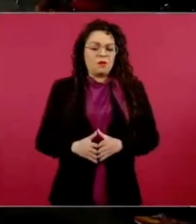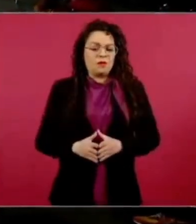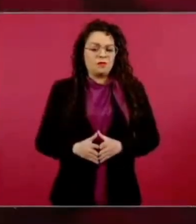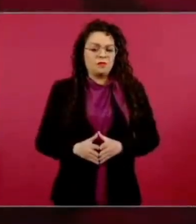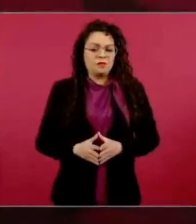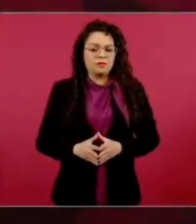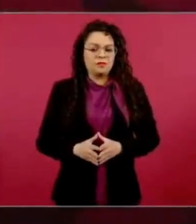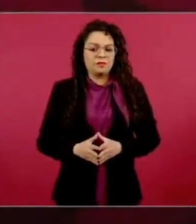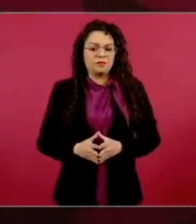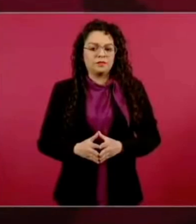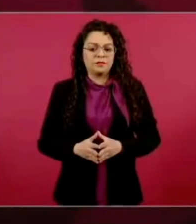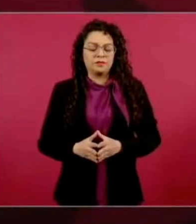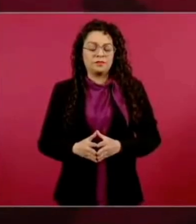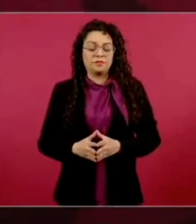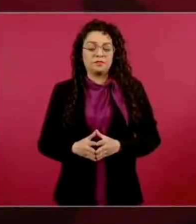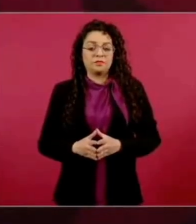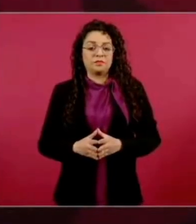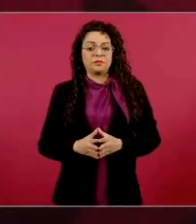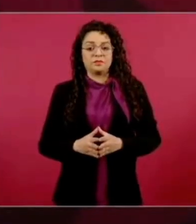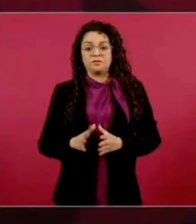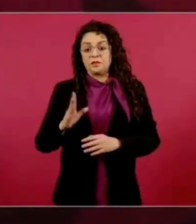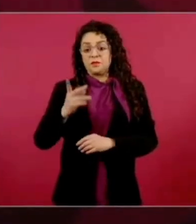un presidente